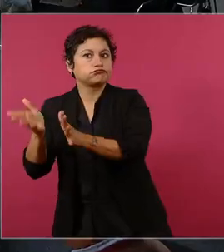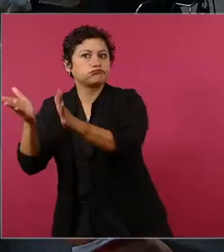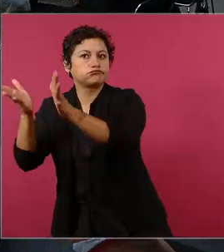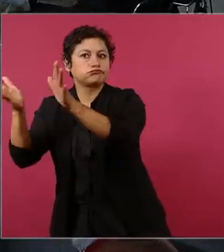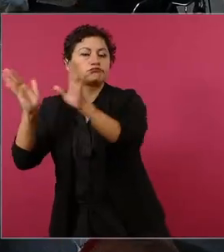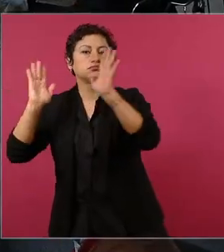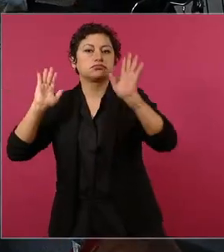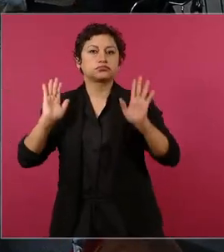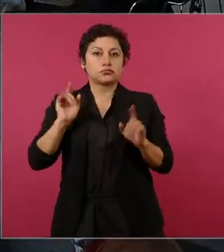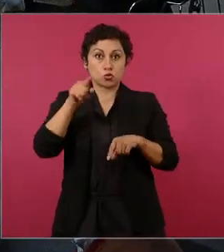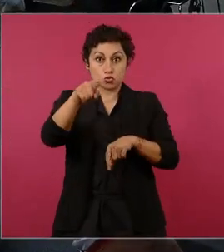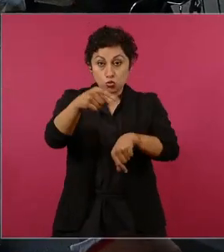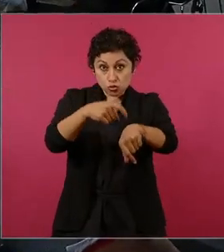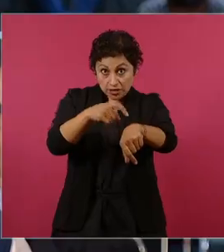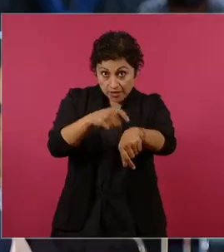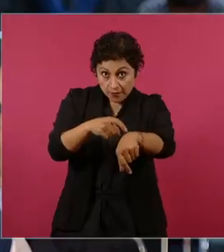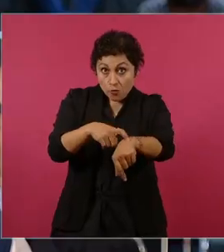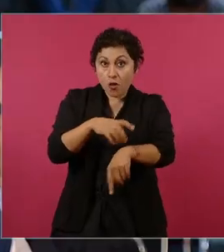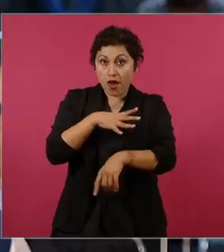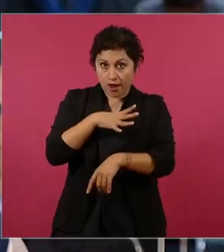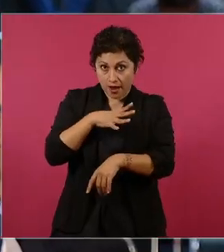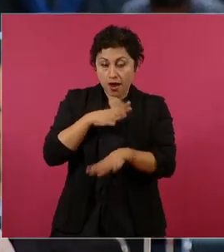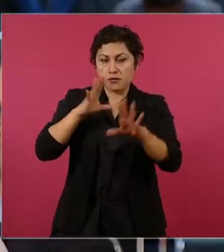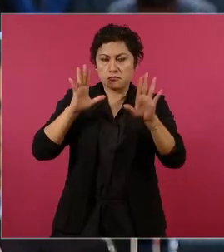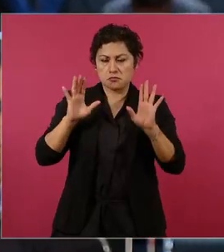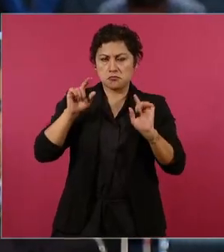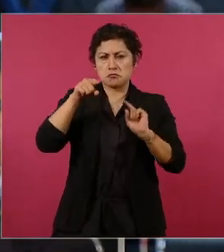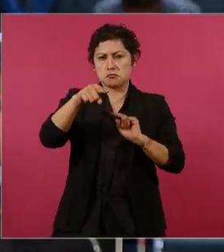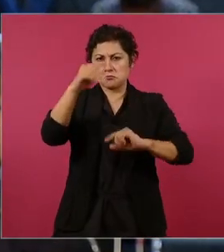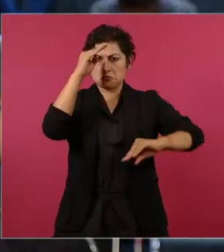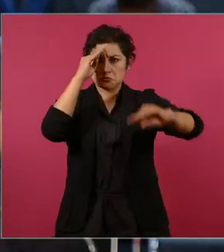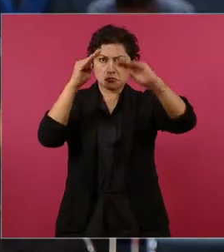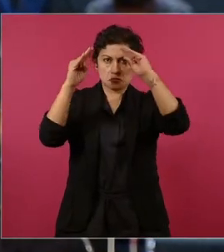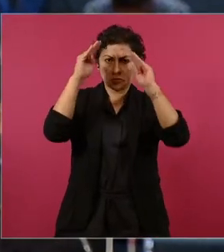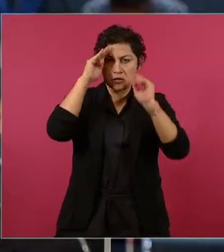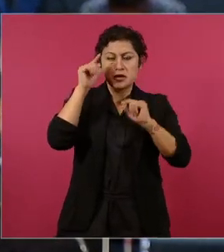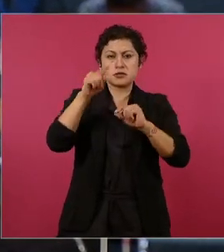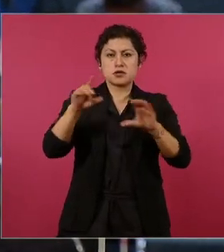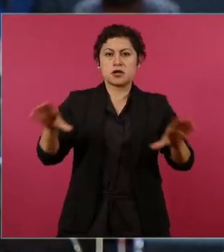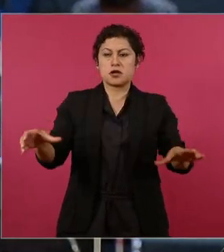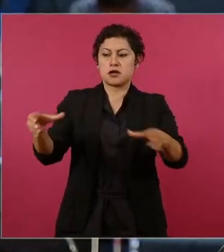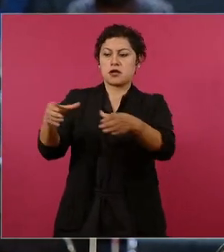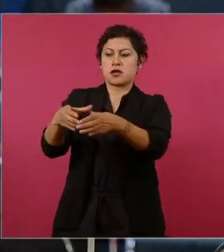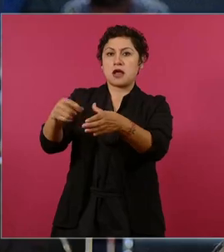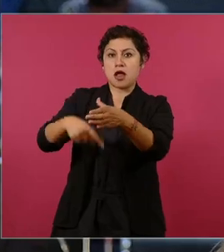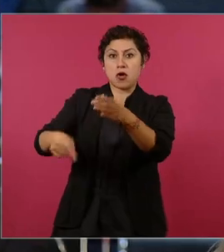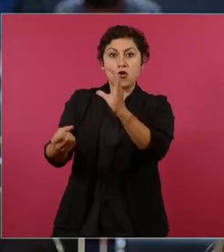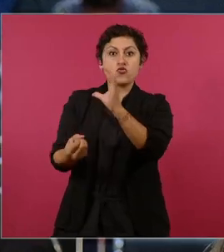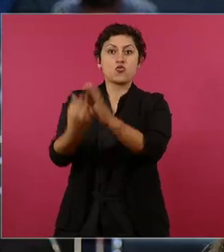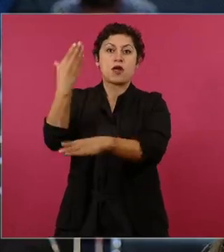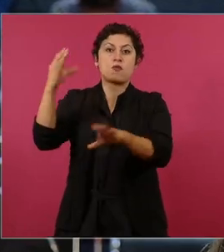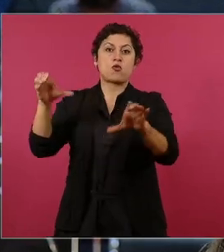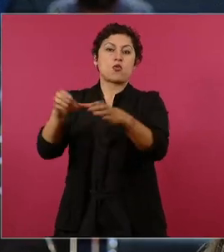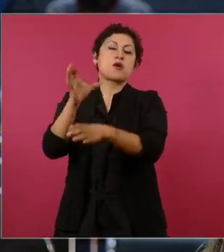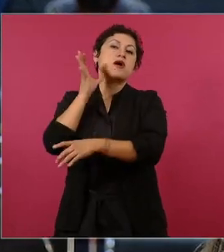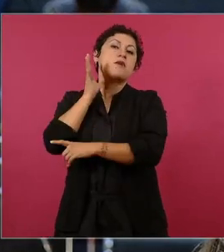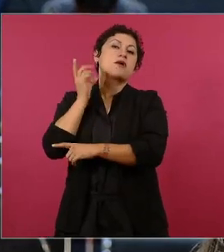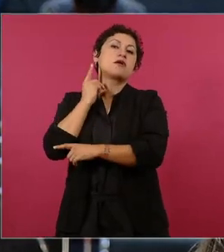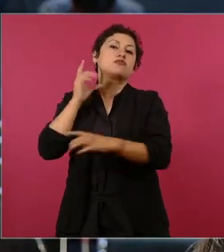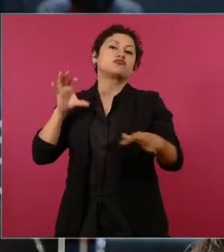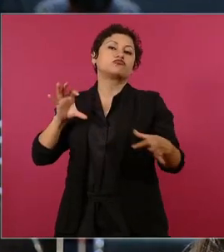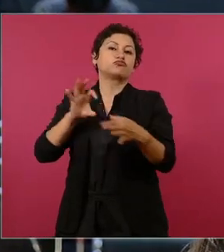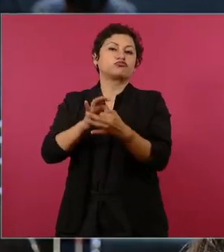presidente, pensar y consultar con el Congreso, que es más cercano a su pensamiento, en la recta final de esta